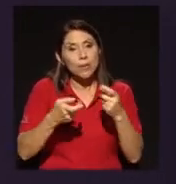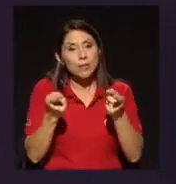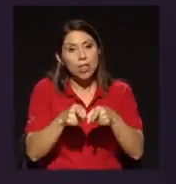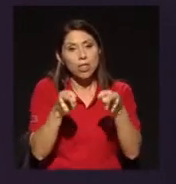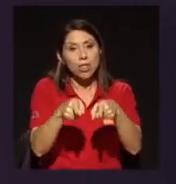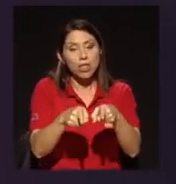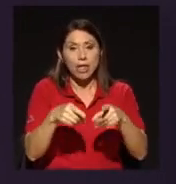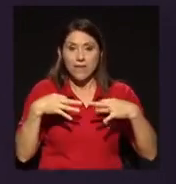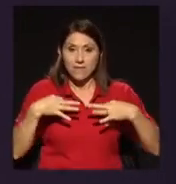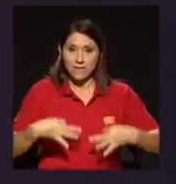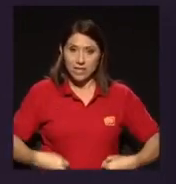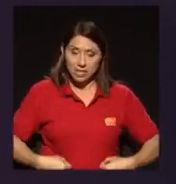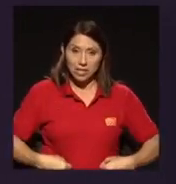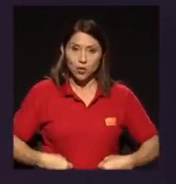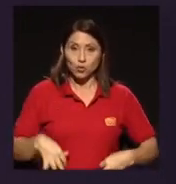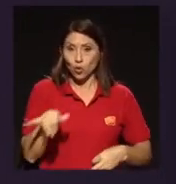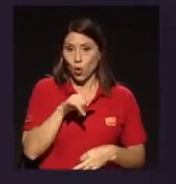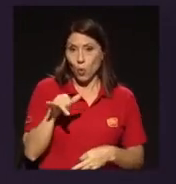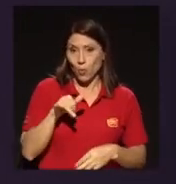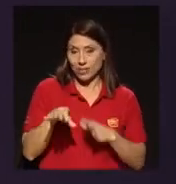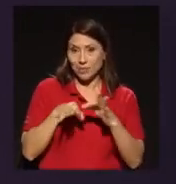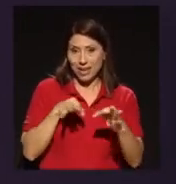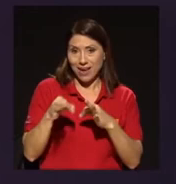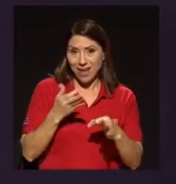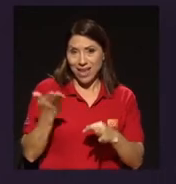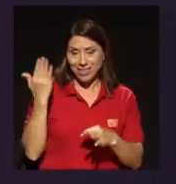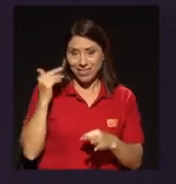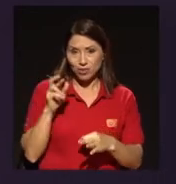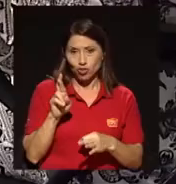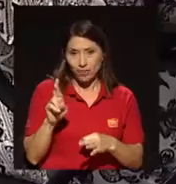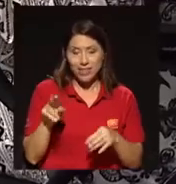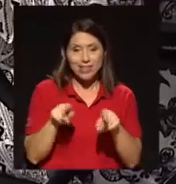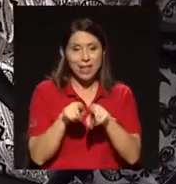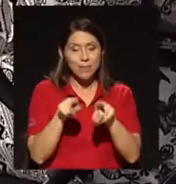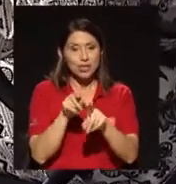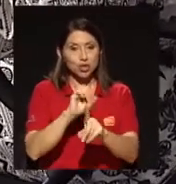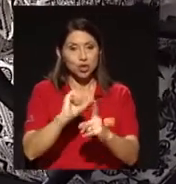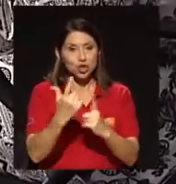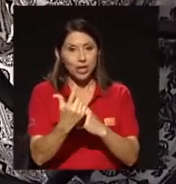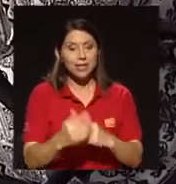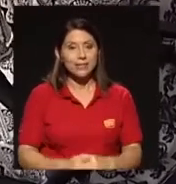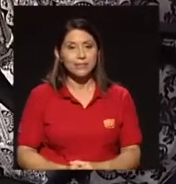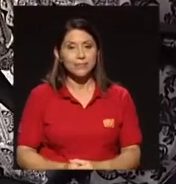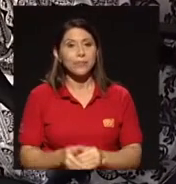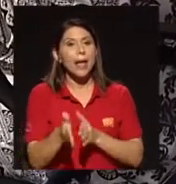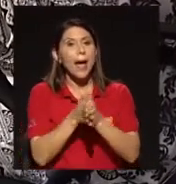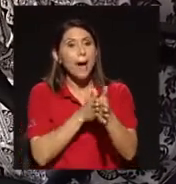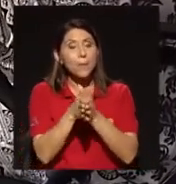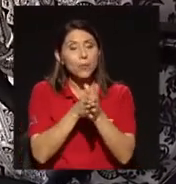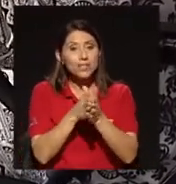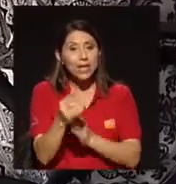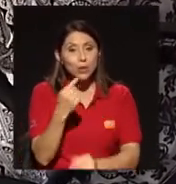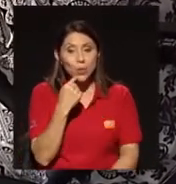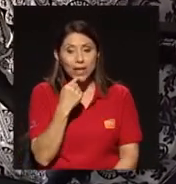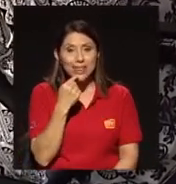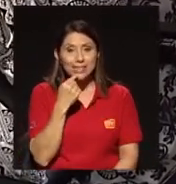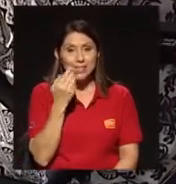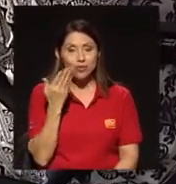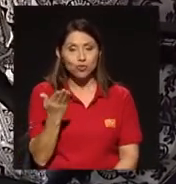tanto físicos, como nos explicaba Rocibel anteriormente, como los sociales. Aprovechando eso que dice Rocío, doctora,